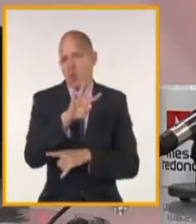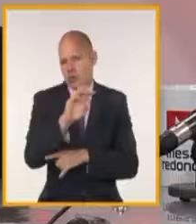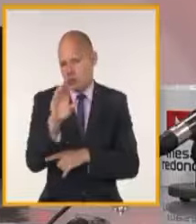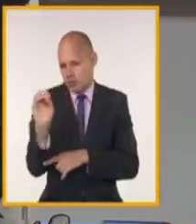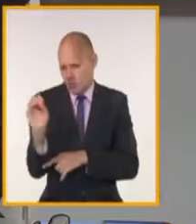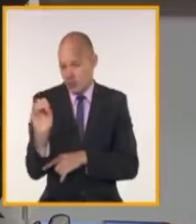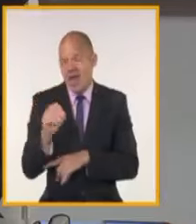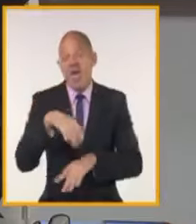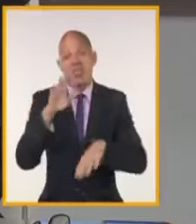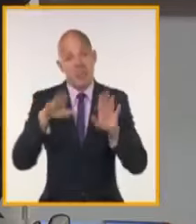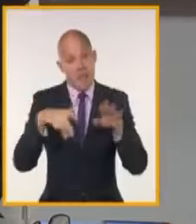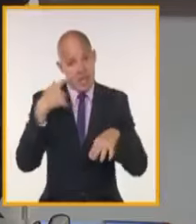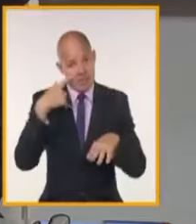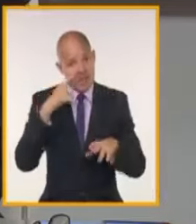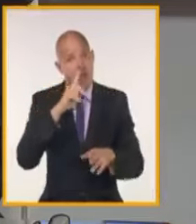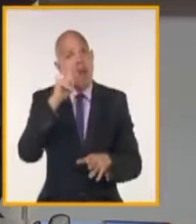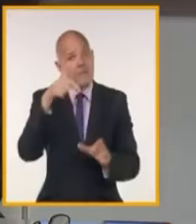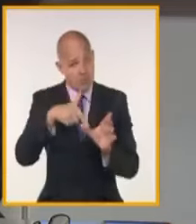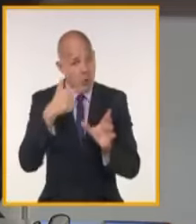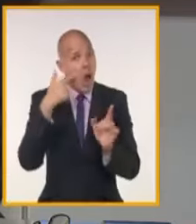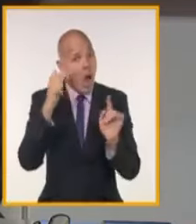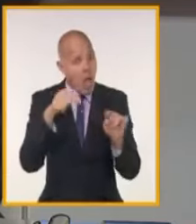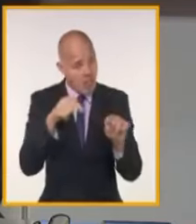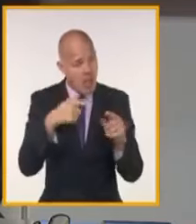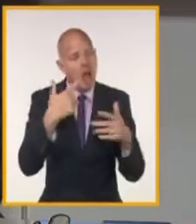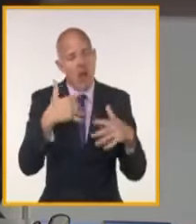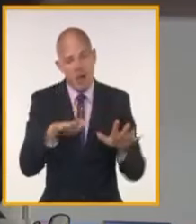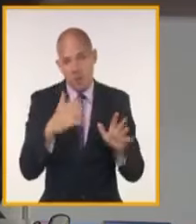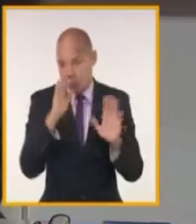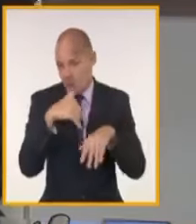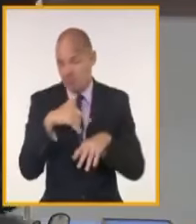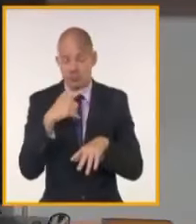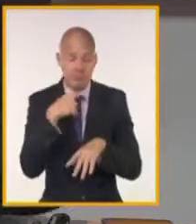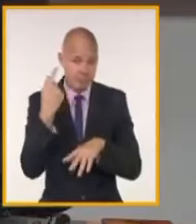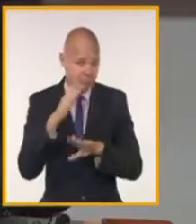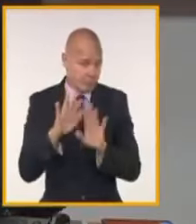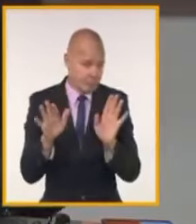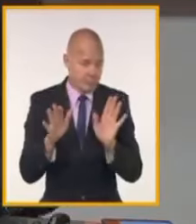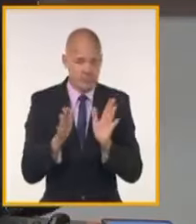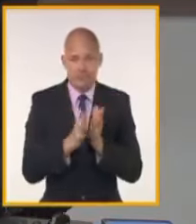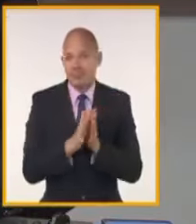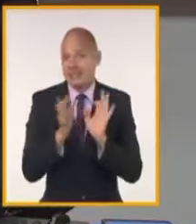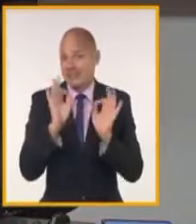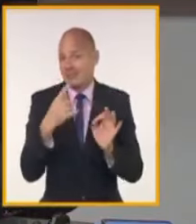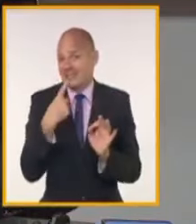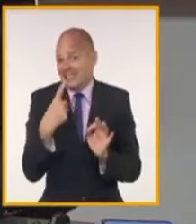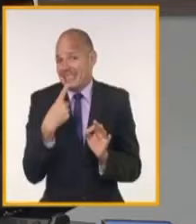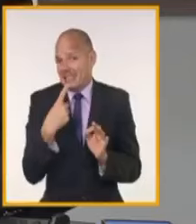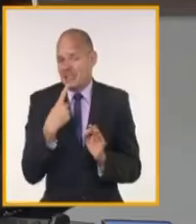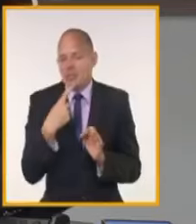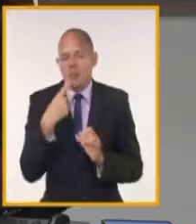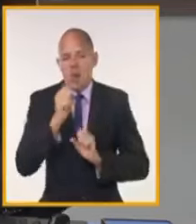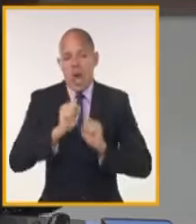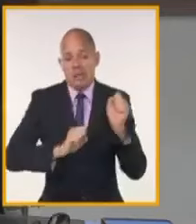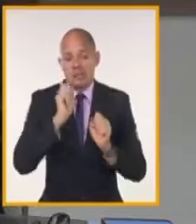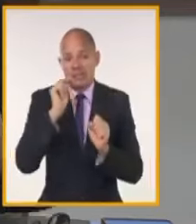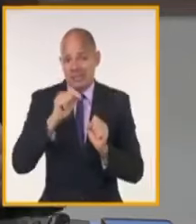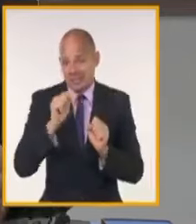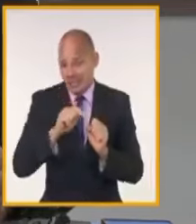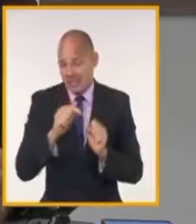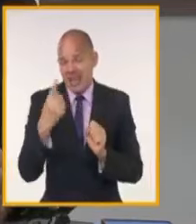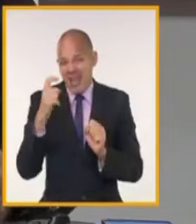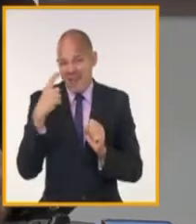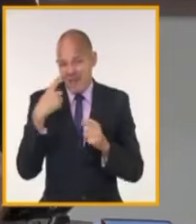Exacto una bajísima disponibilidad Y esa es la que estamos diciendo que tenemos que levantar están los motores no están canibale ados por